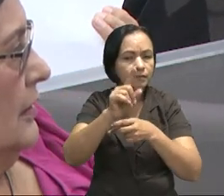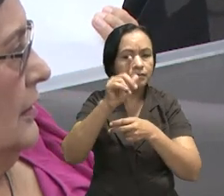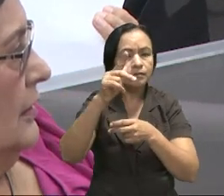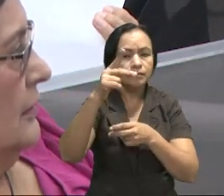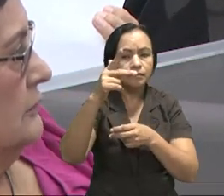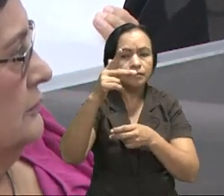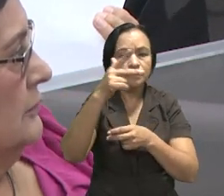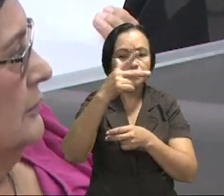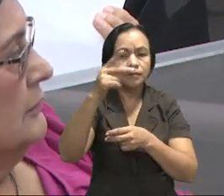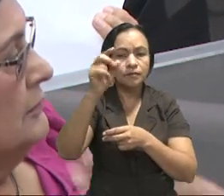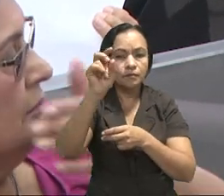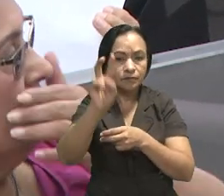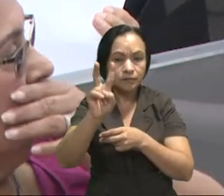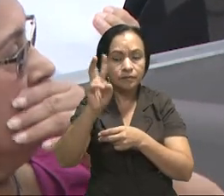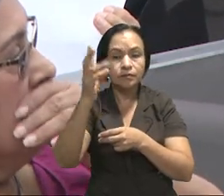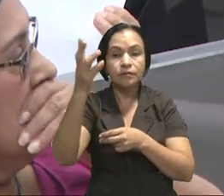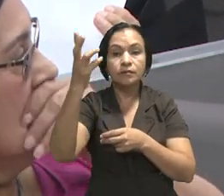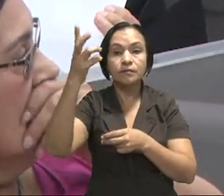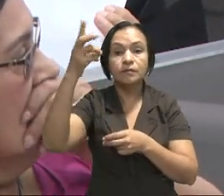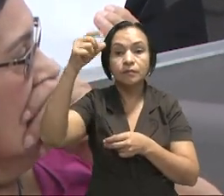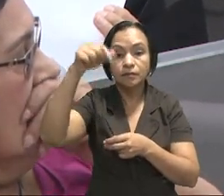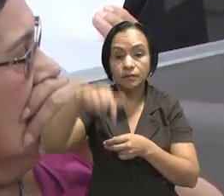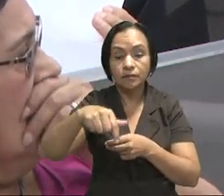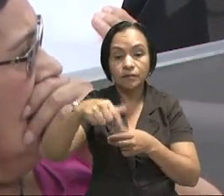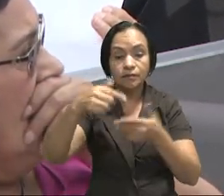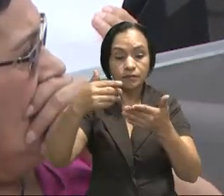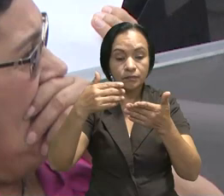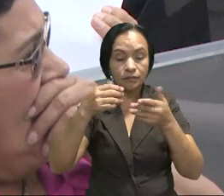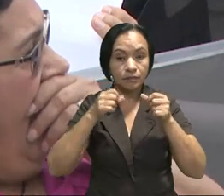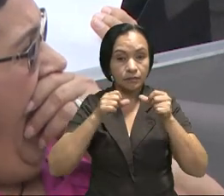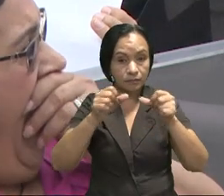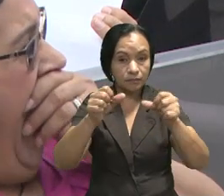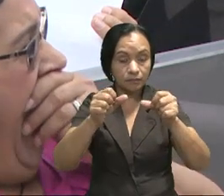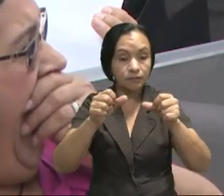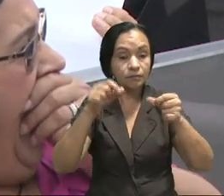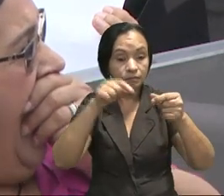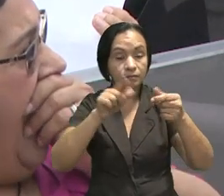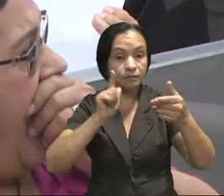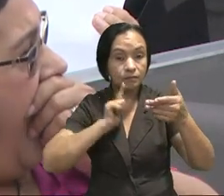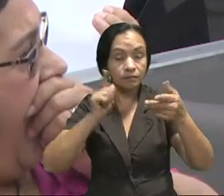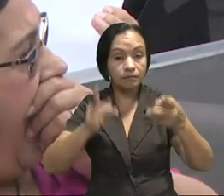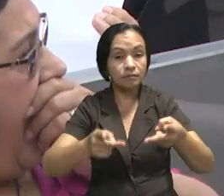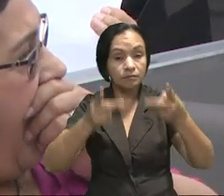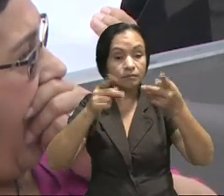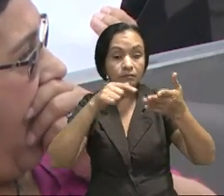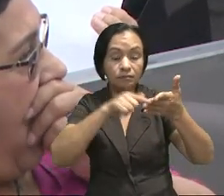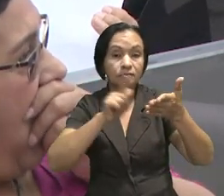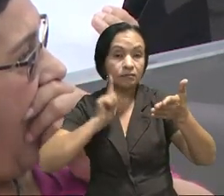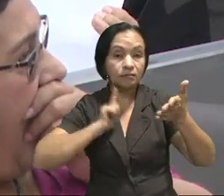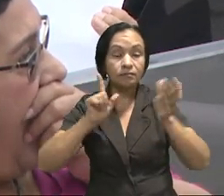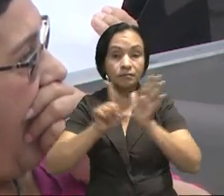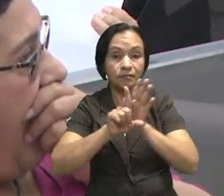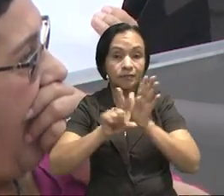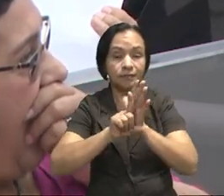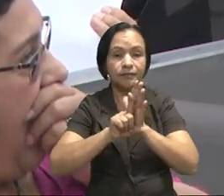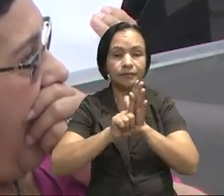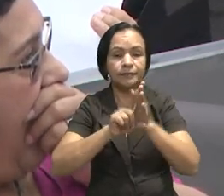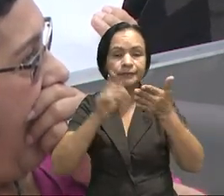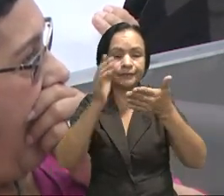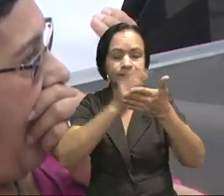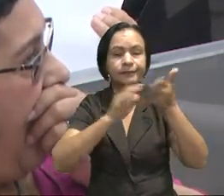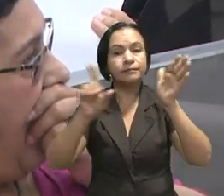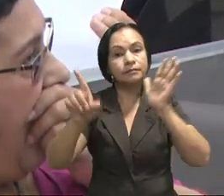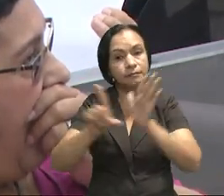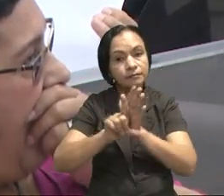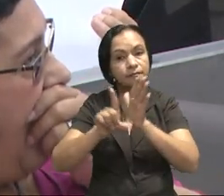1982 y hasta la fecha, porque este decreto todavía continúa en vigencia, existe una